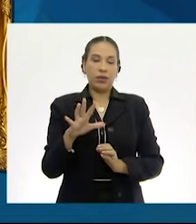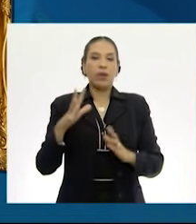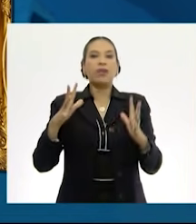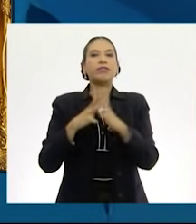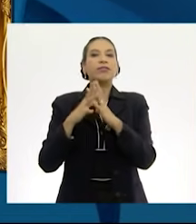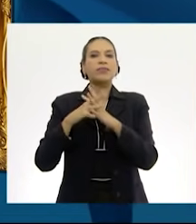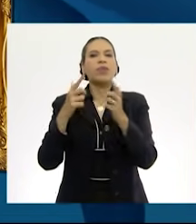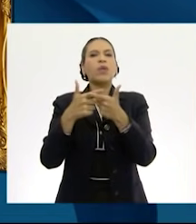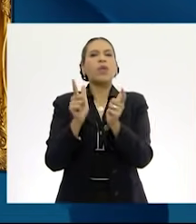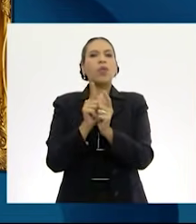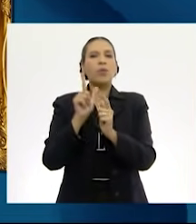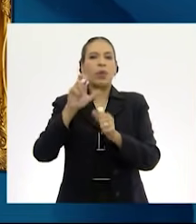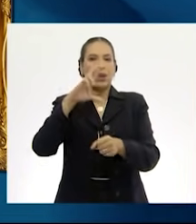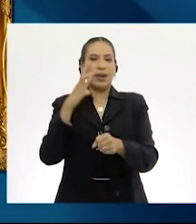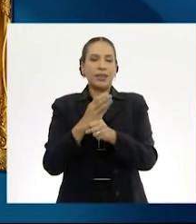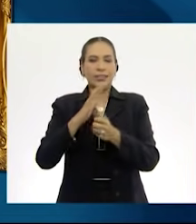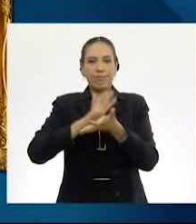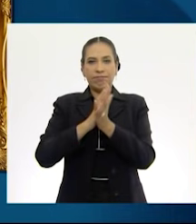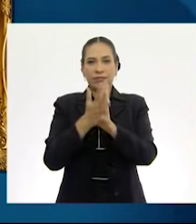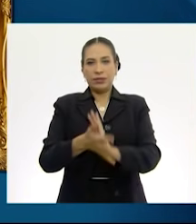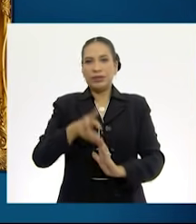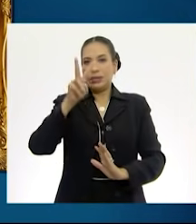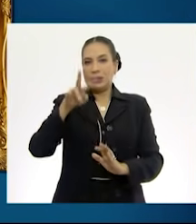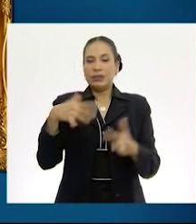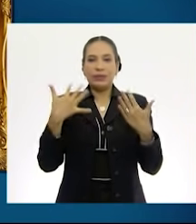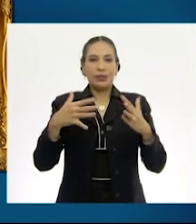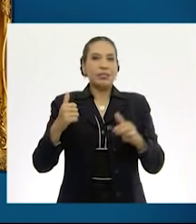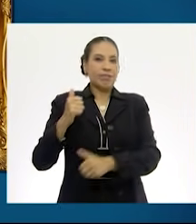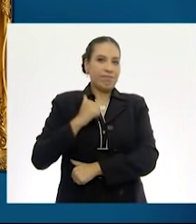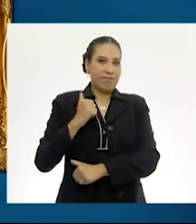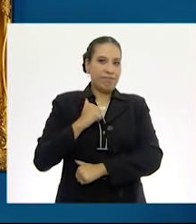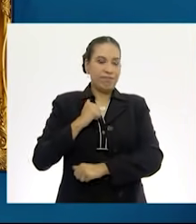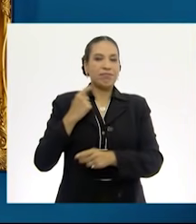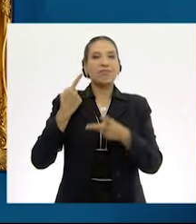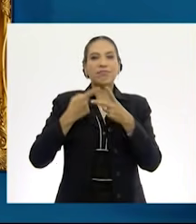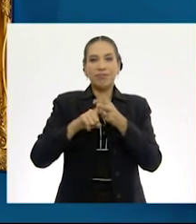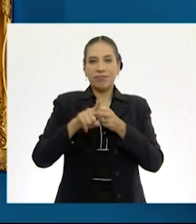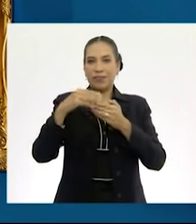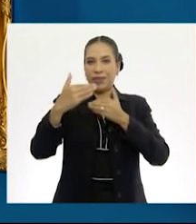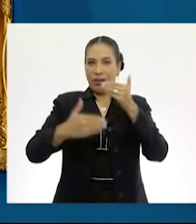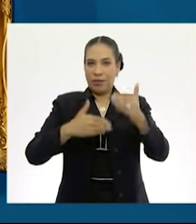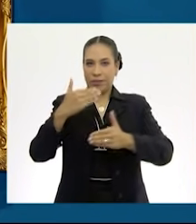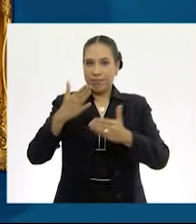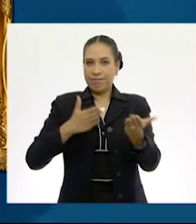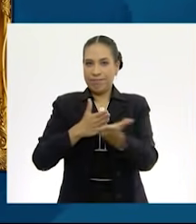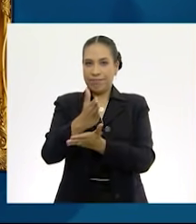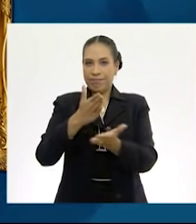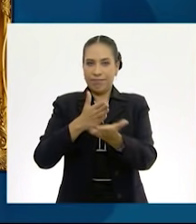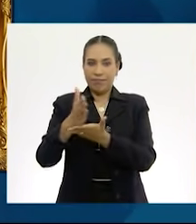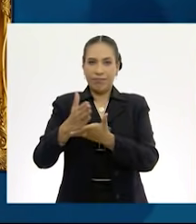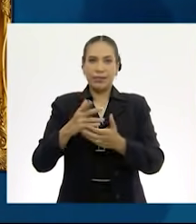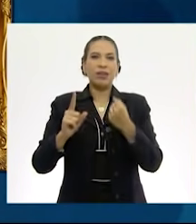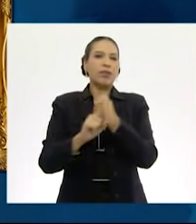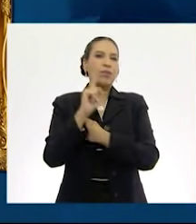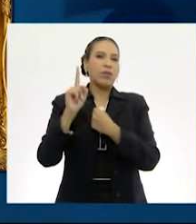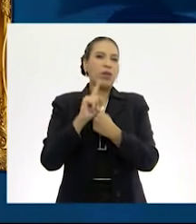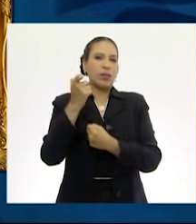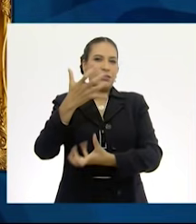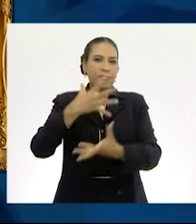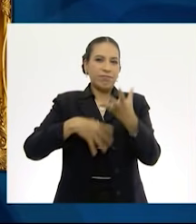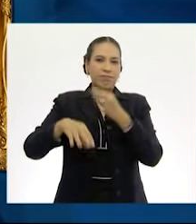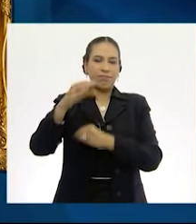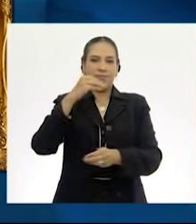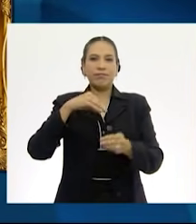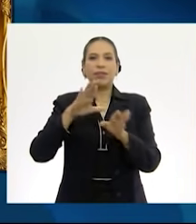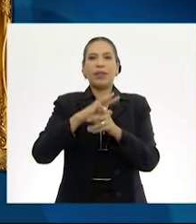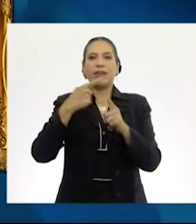guerrillas republicanas, convertidas en verdaderos ejércitos, iniciaron su avance. La crisis financiera empezó